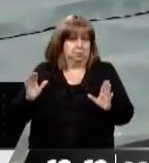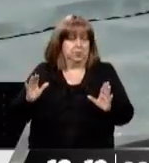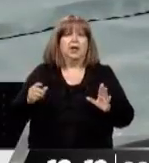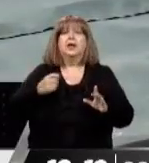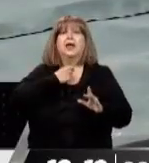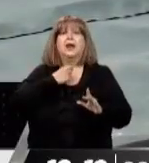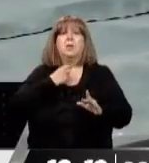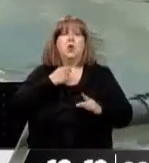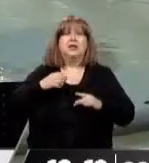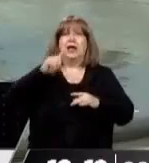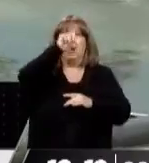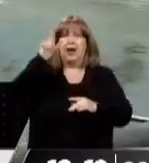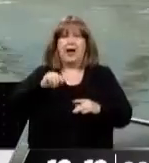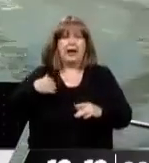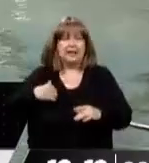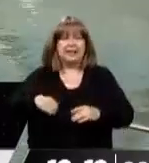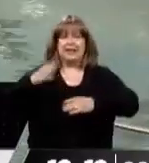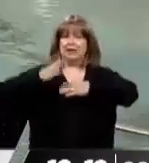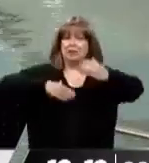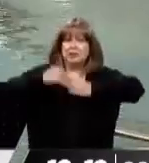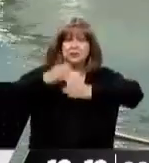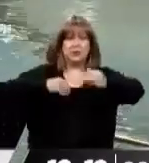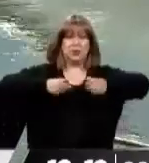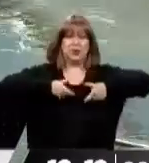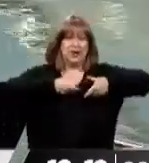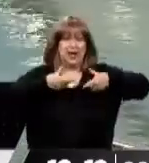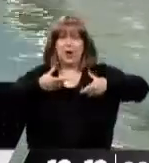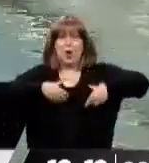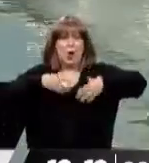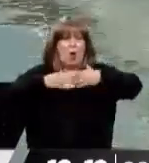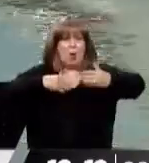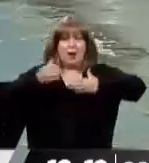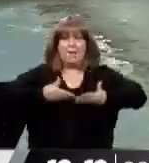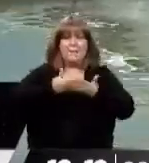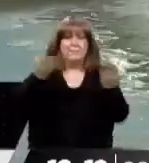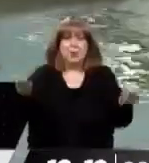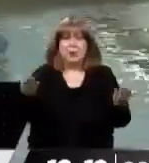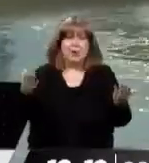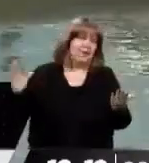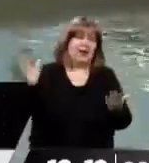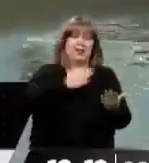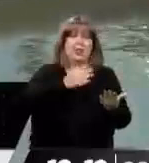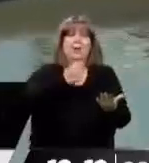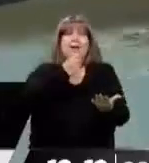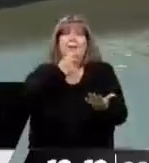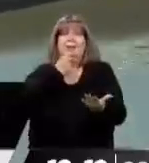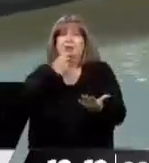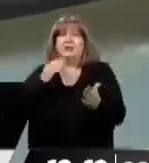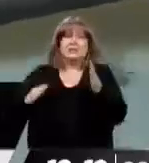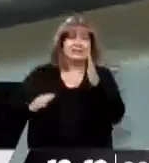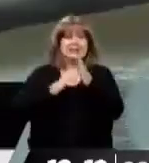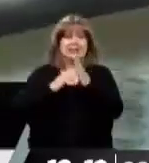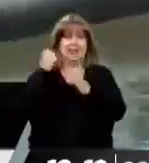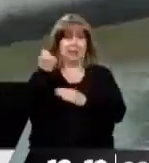tamaño y la cantidad de obras que lo único que importan es que le mejoran la calidad de vida a los mendocinos. No hay duda de esto, que la no. provincia de Mendoza,